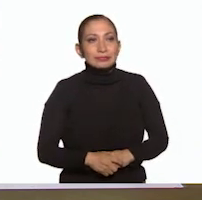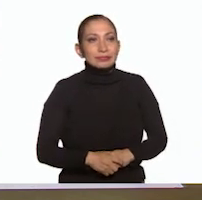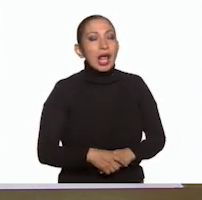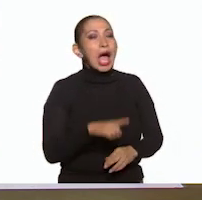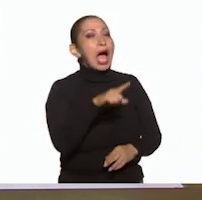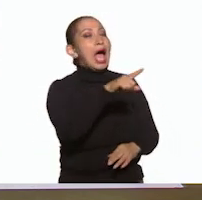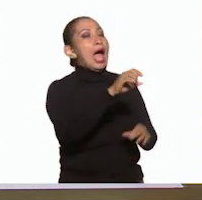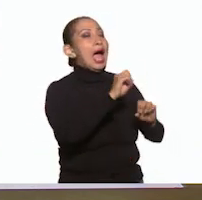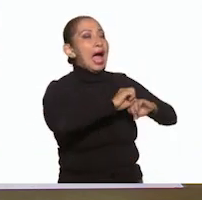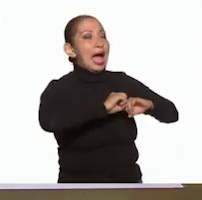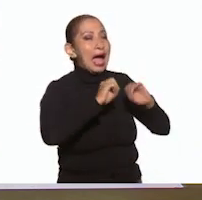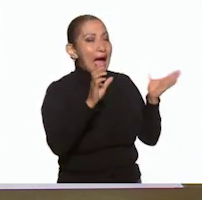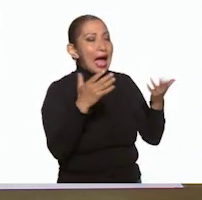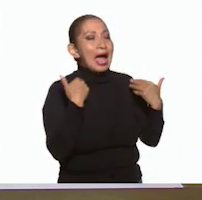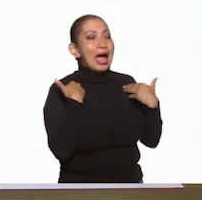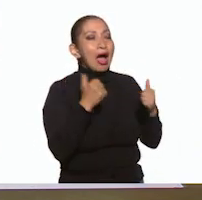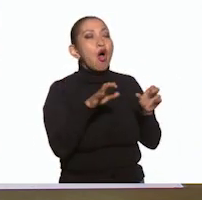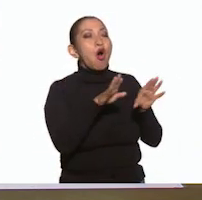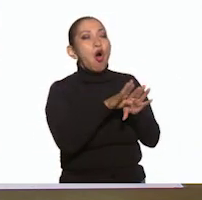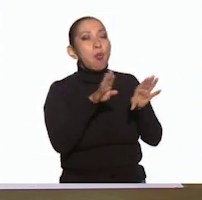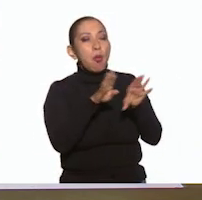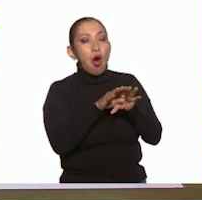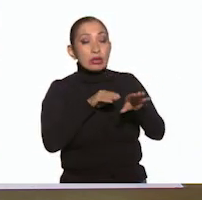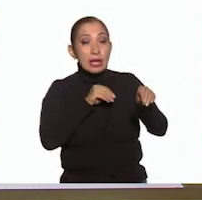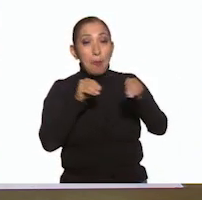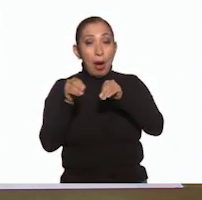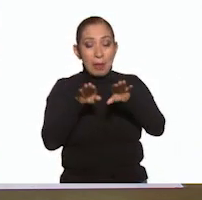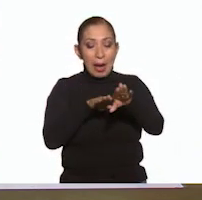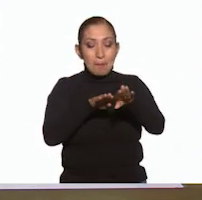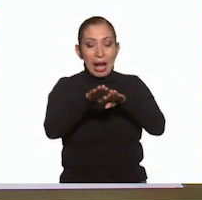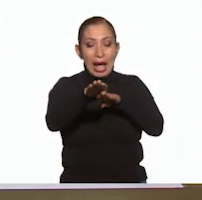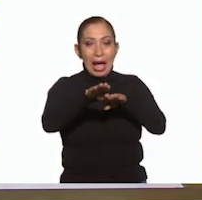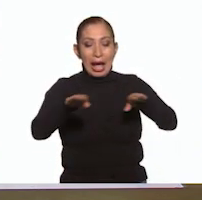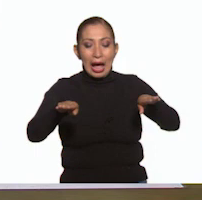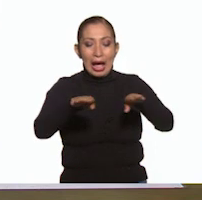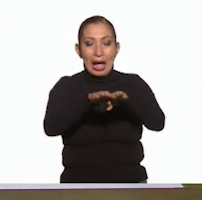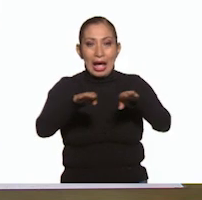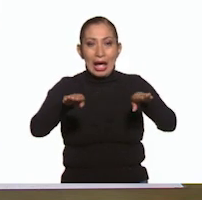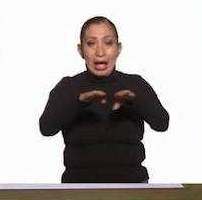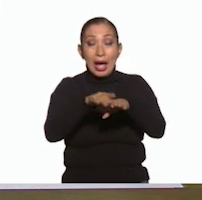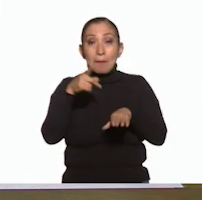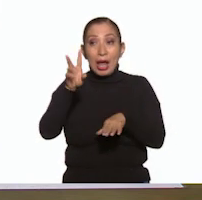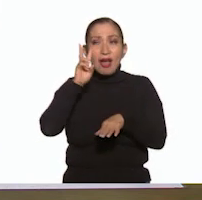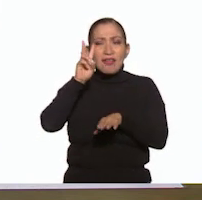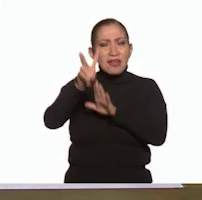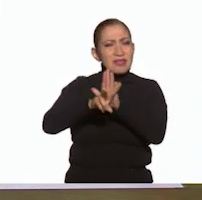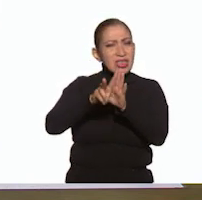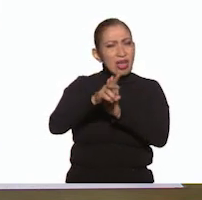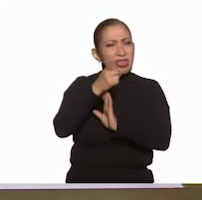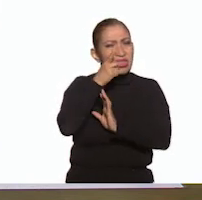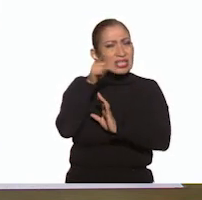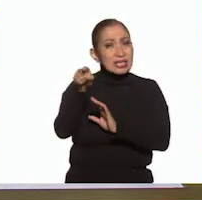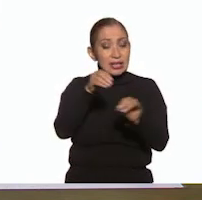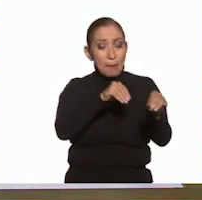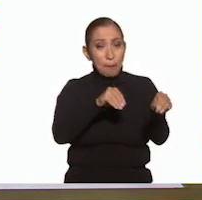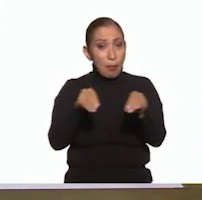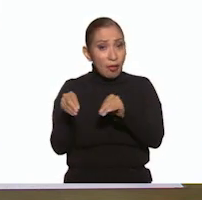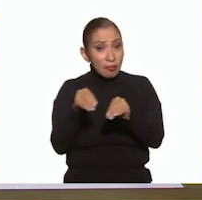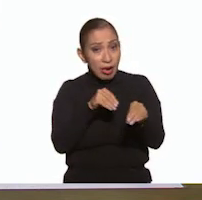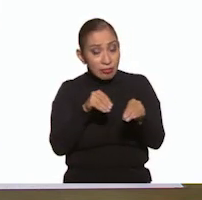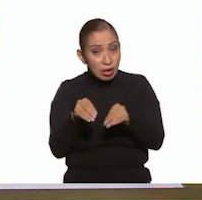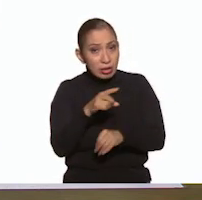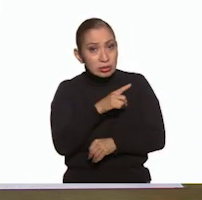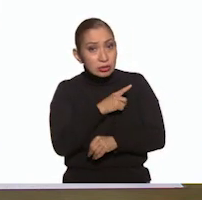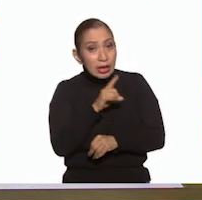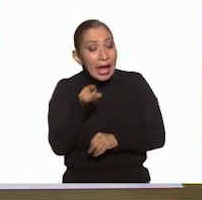sí, ya me quedó más claro cómo se mueven las placas tectónicas, pero en el video mencionan que estos movimientos